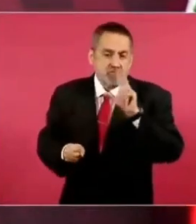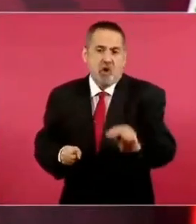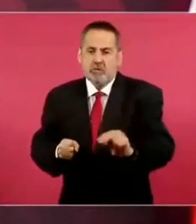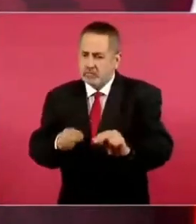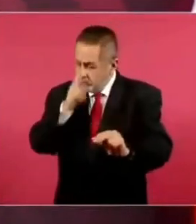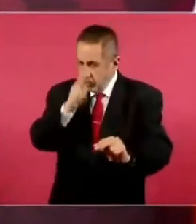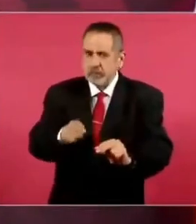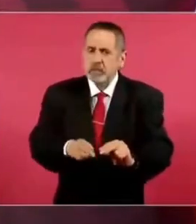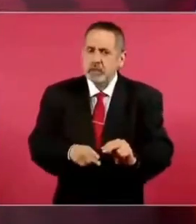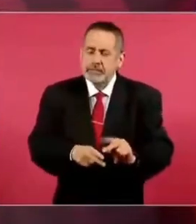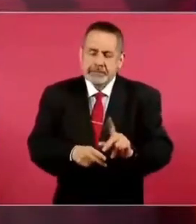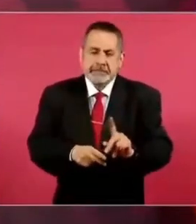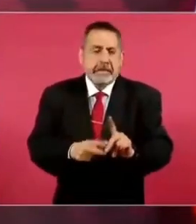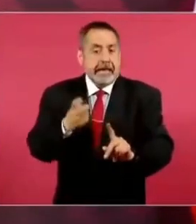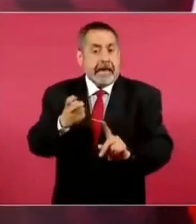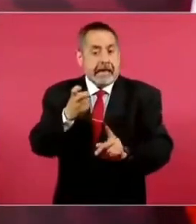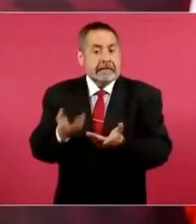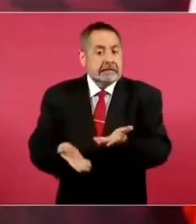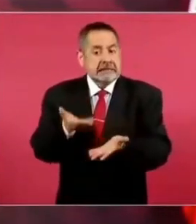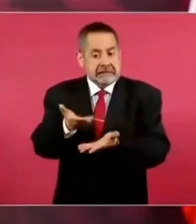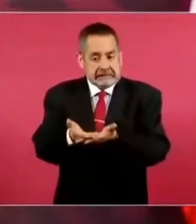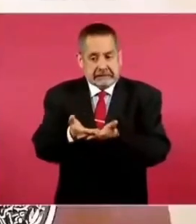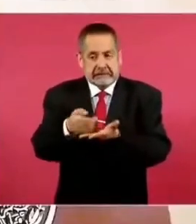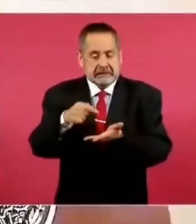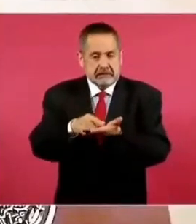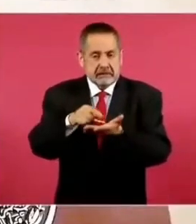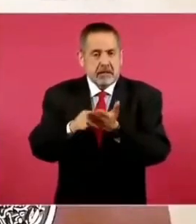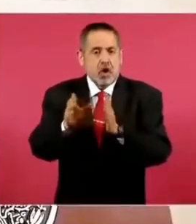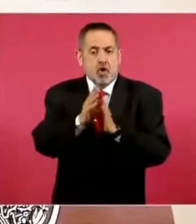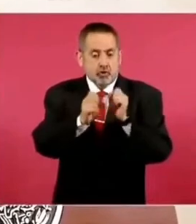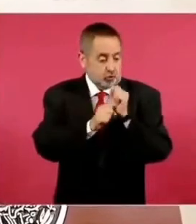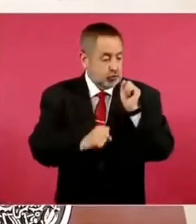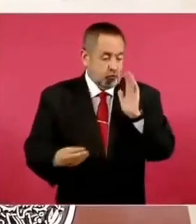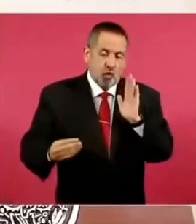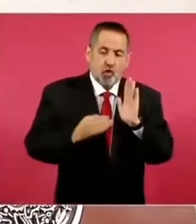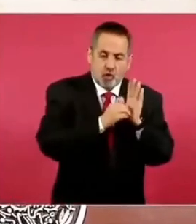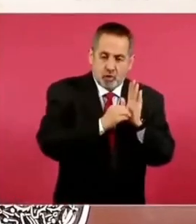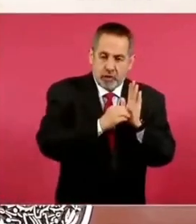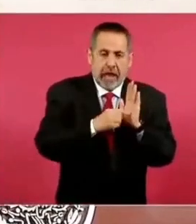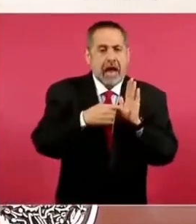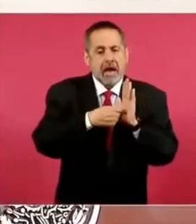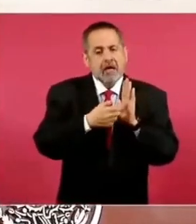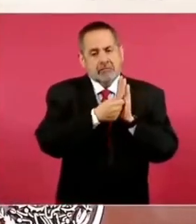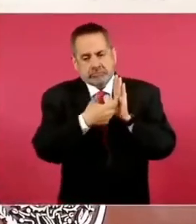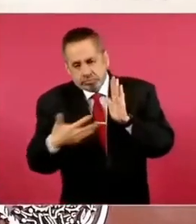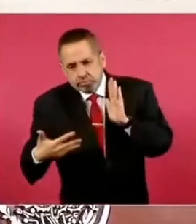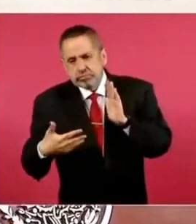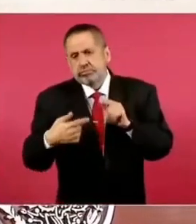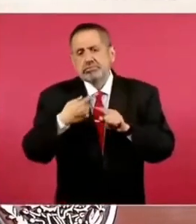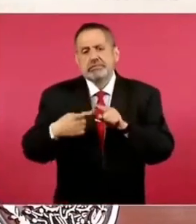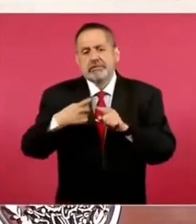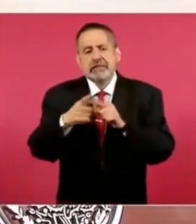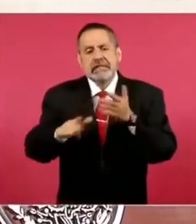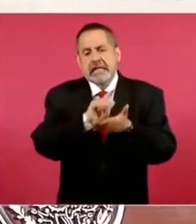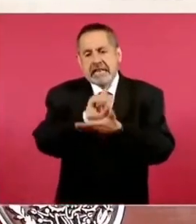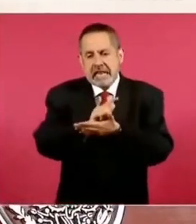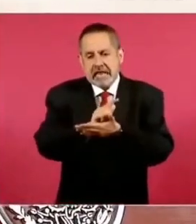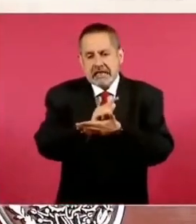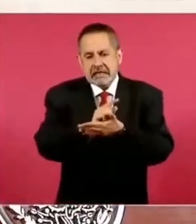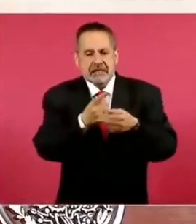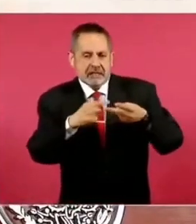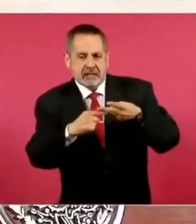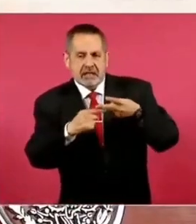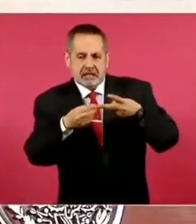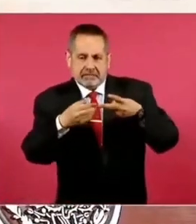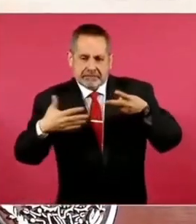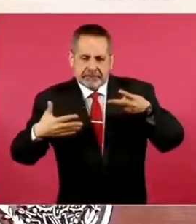Entonces de esa reforma constitucional se deben de desprender las leyes